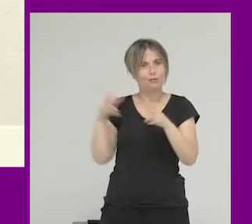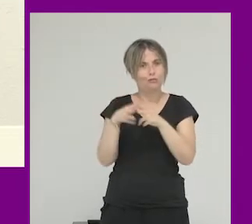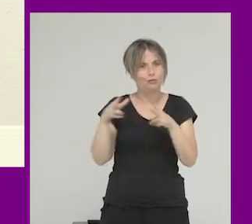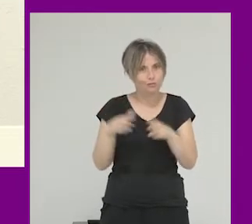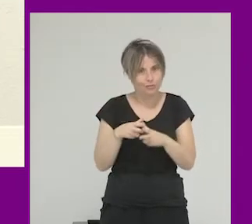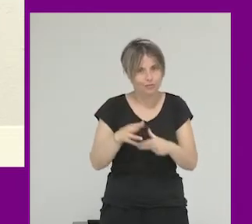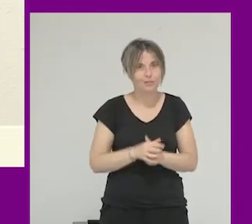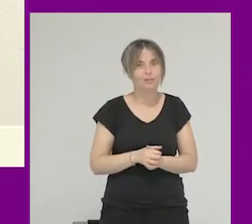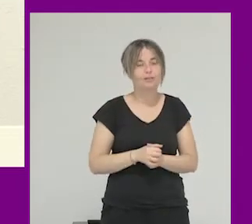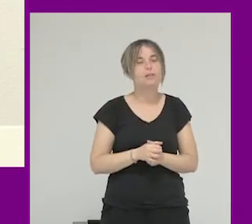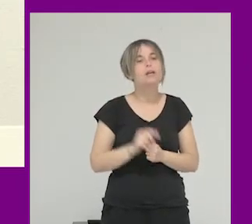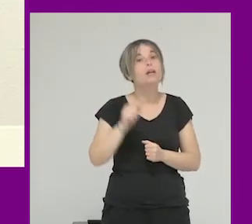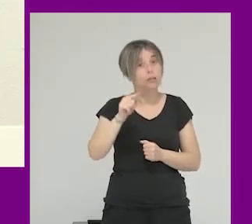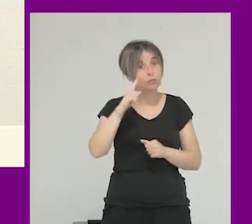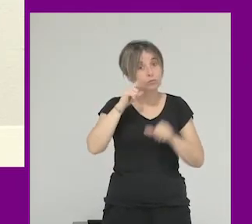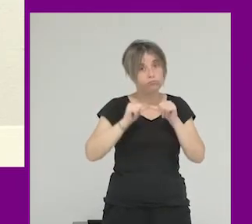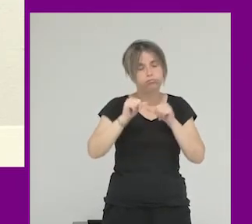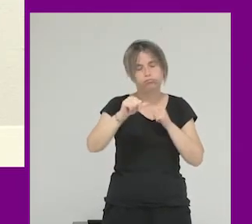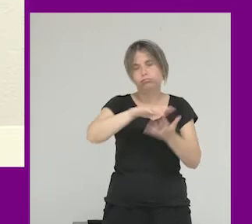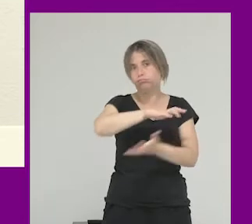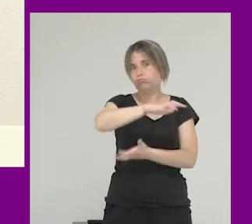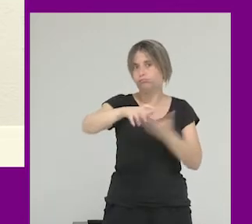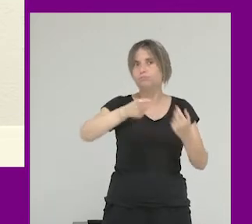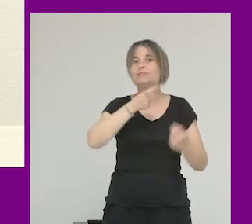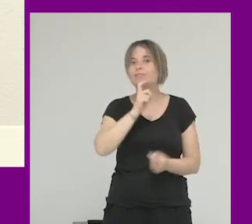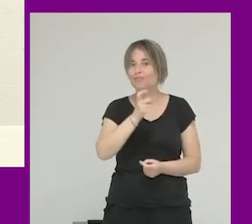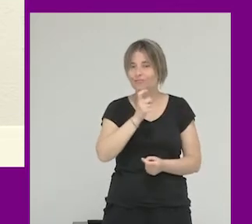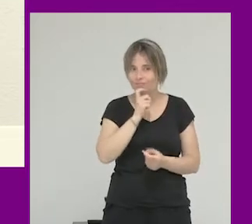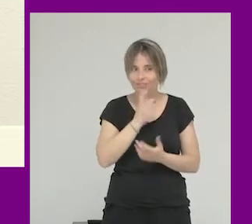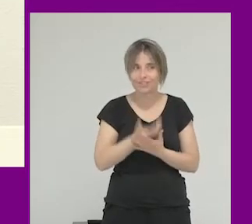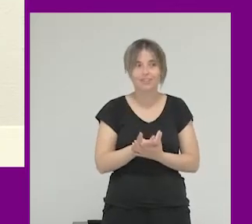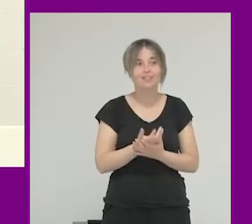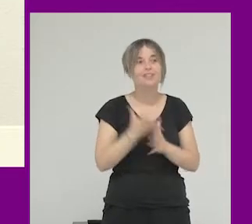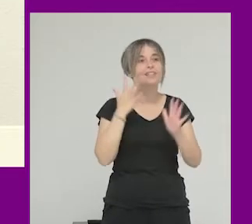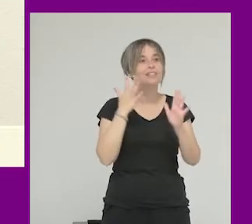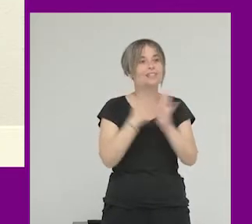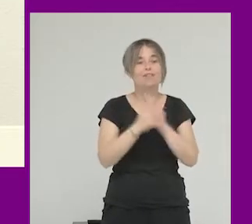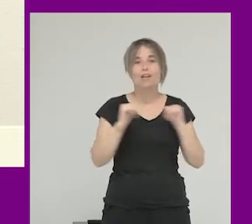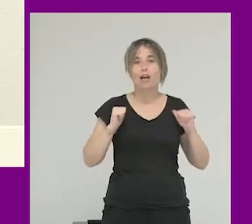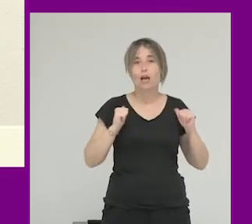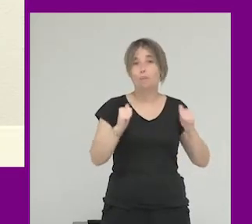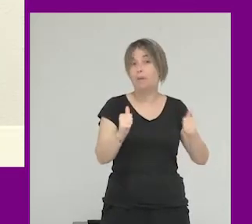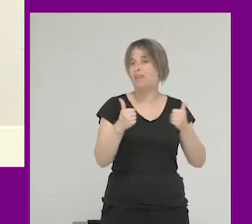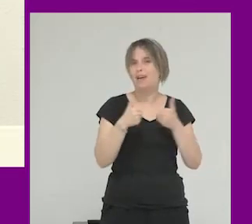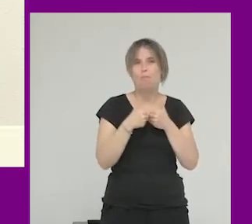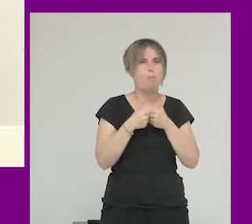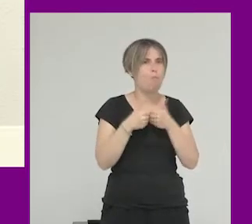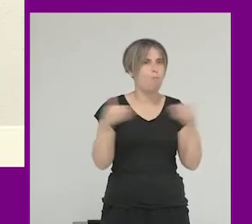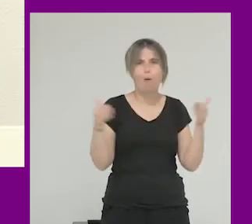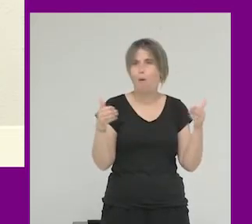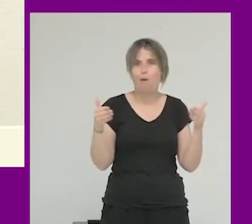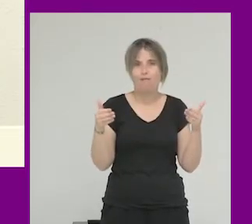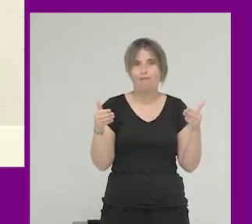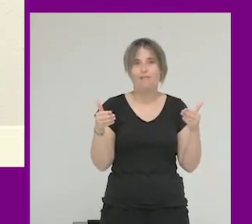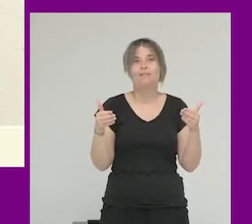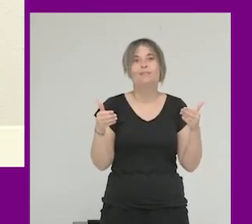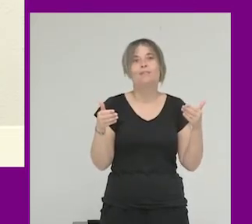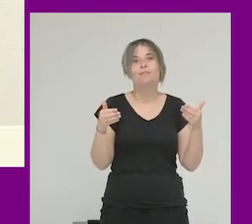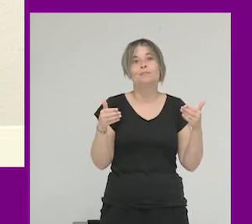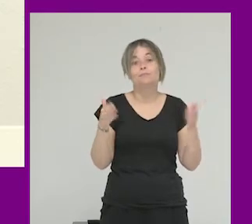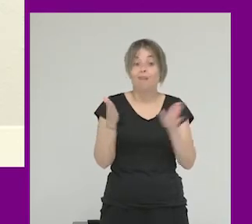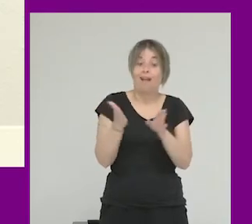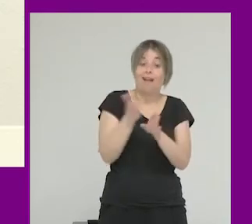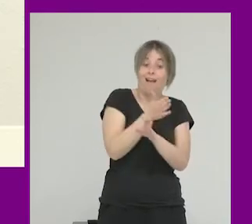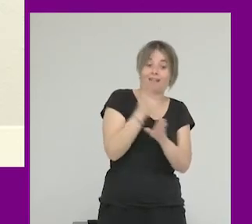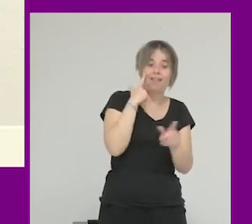Eso era bastante complicado, porque era empezar como de nuevo de todo, y mientras tanto, en